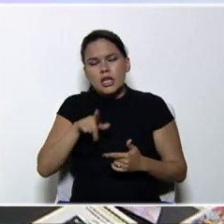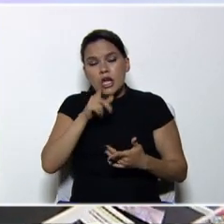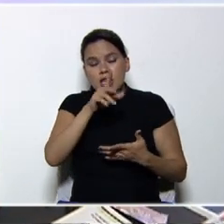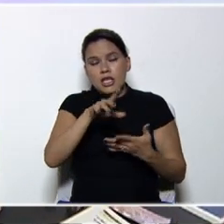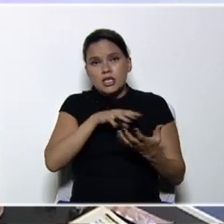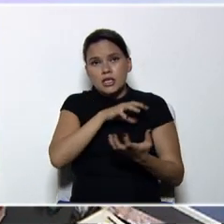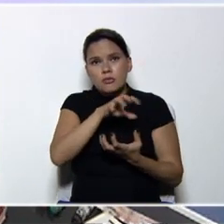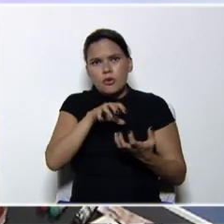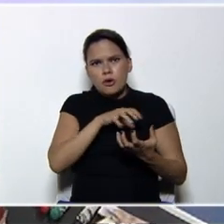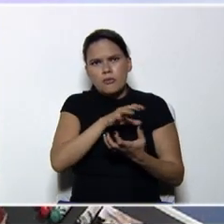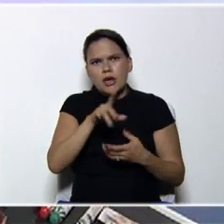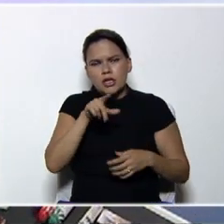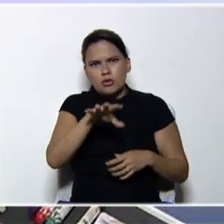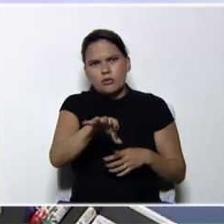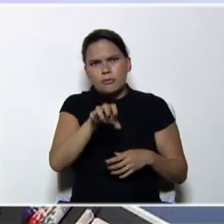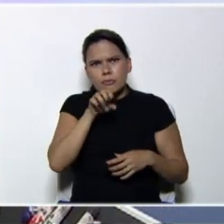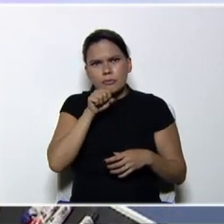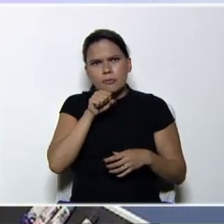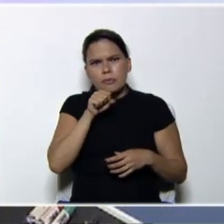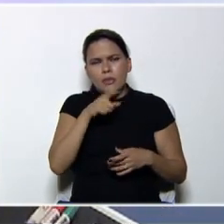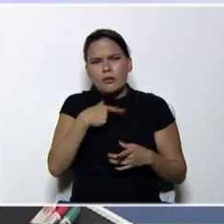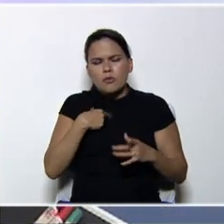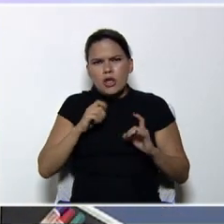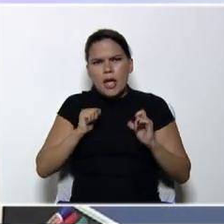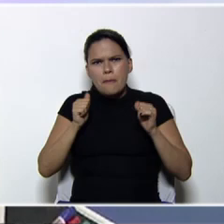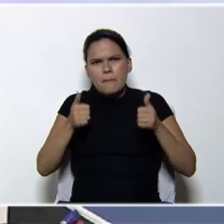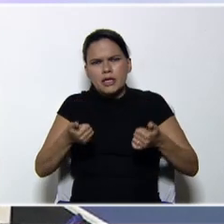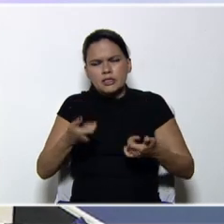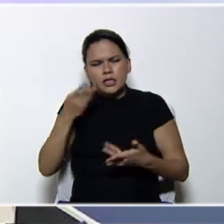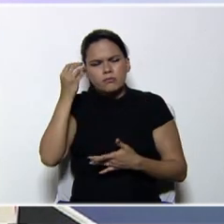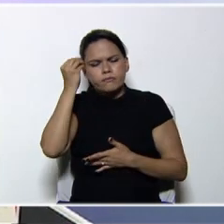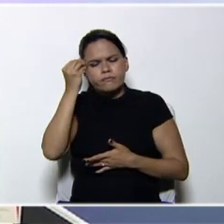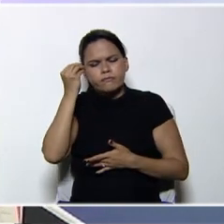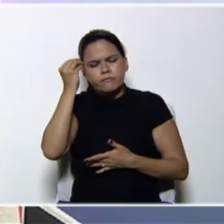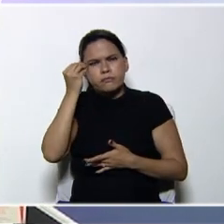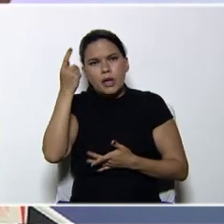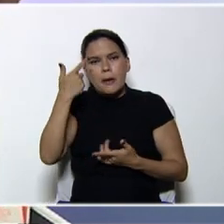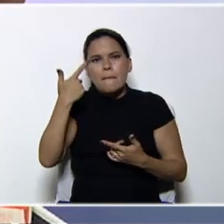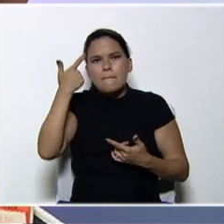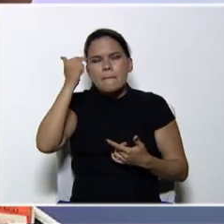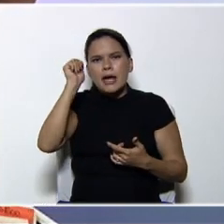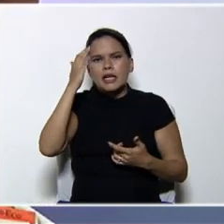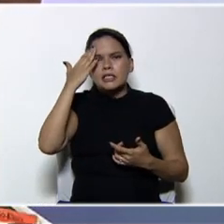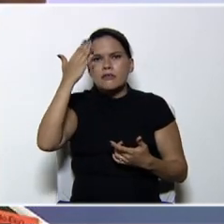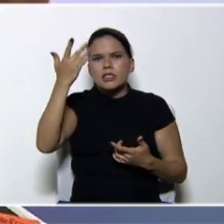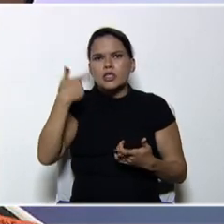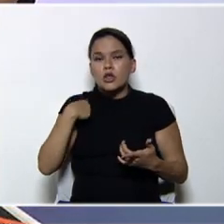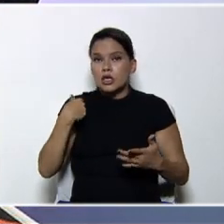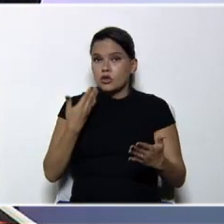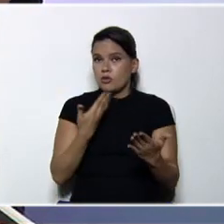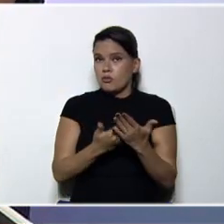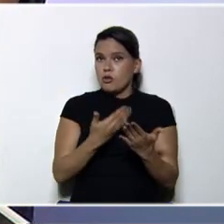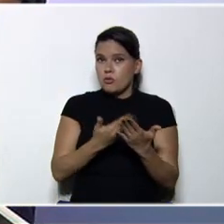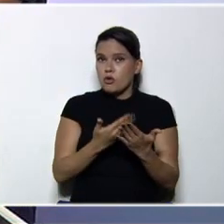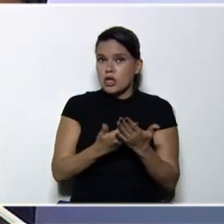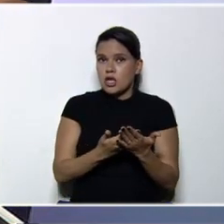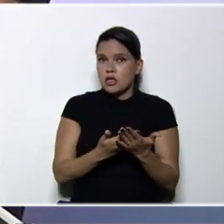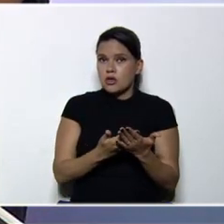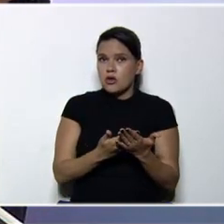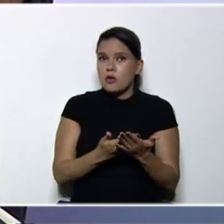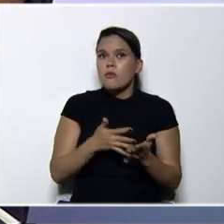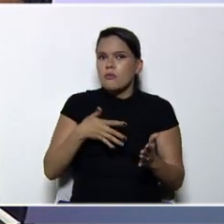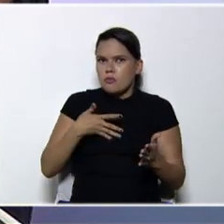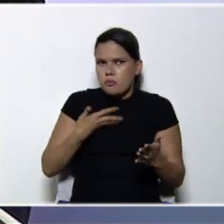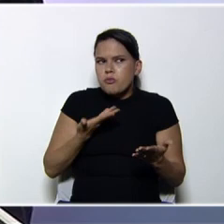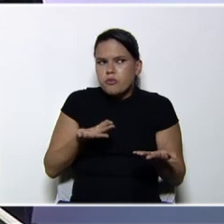situación que yo estoy abordando, voy entonces a empezar a analizarlas para saber si lo que yo estoy proponiendo realmente da resultados.